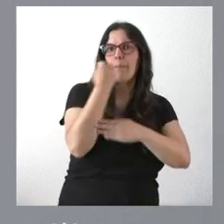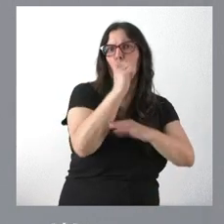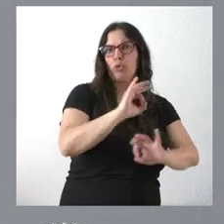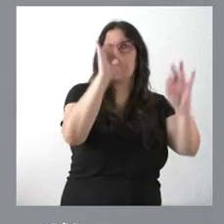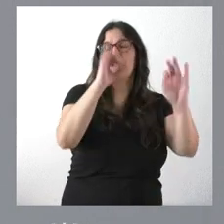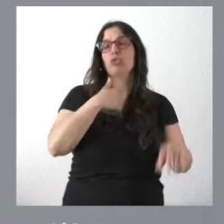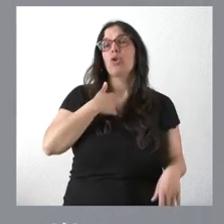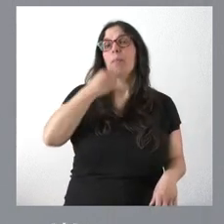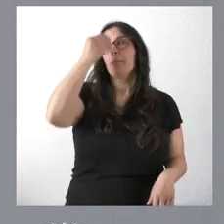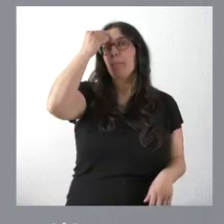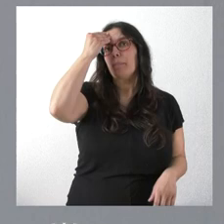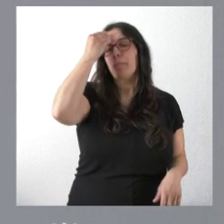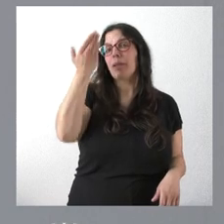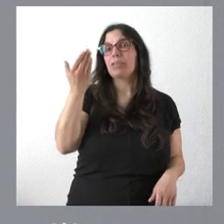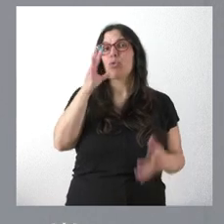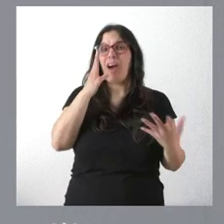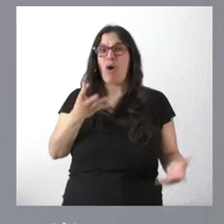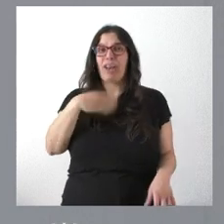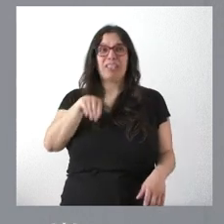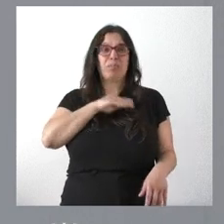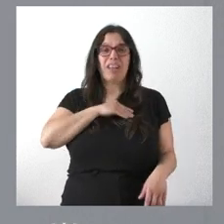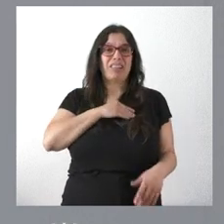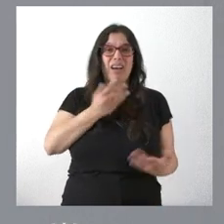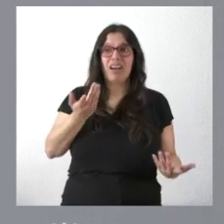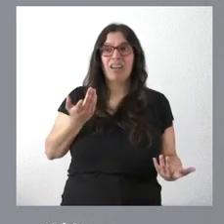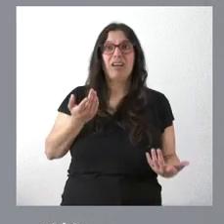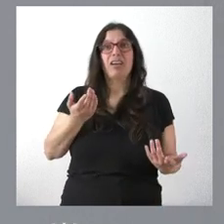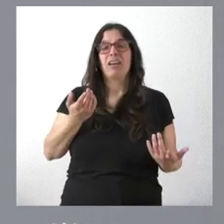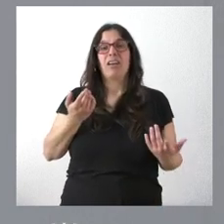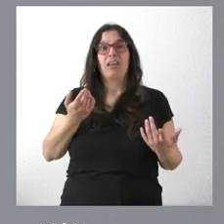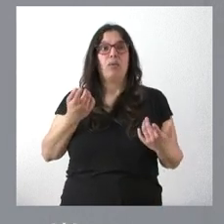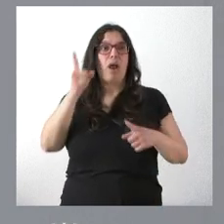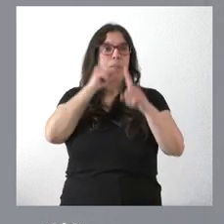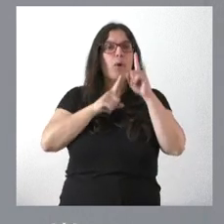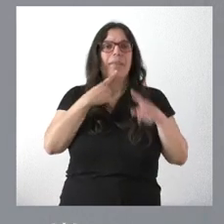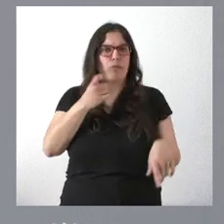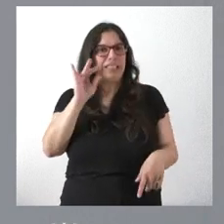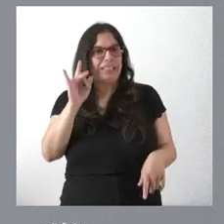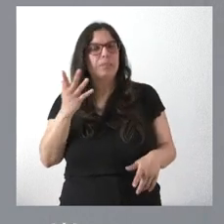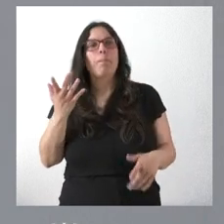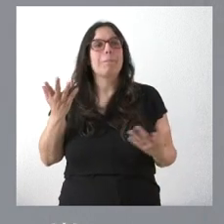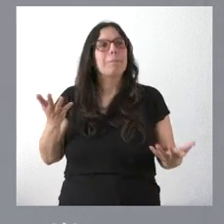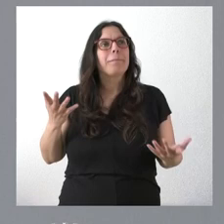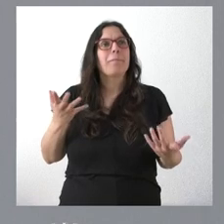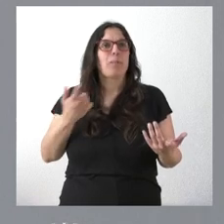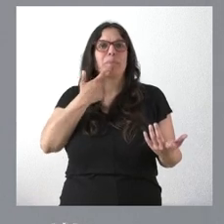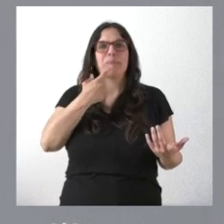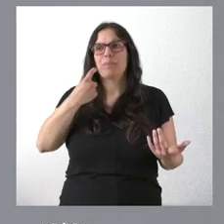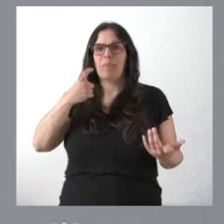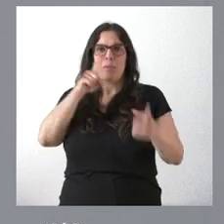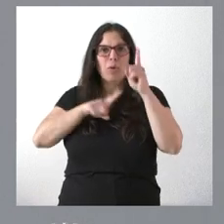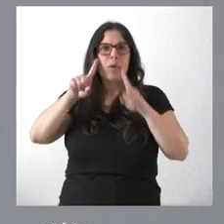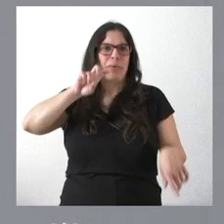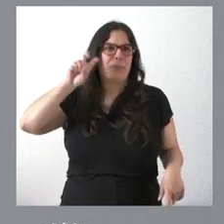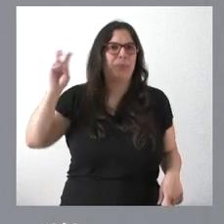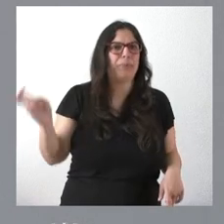de los que piensen que en este momento en España ni en ninguna provincia de España hay problemas, hay dificultades. Yo creo que hay muchas dificultades y muchos problemas